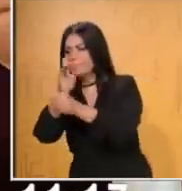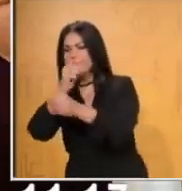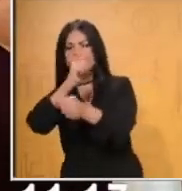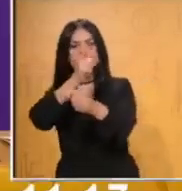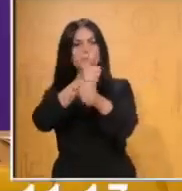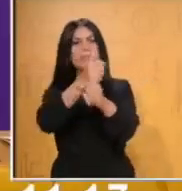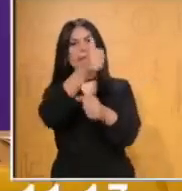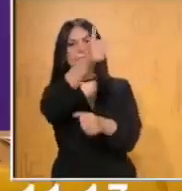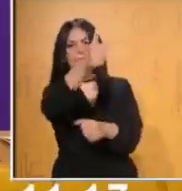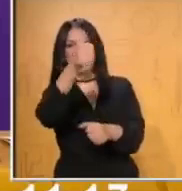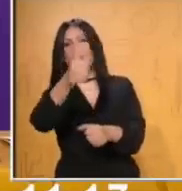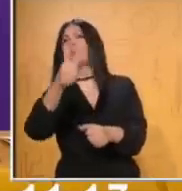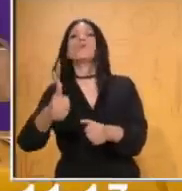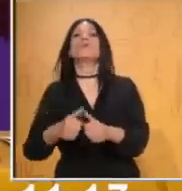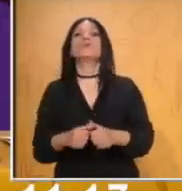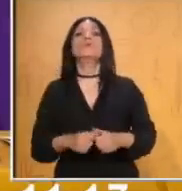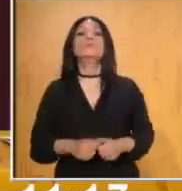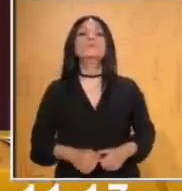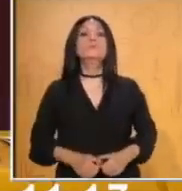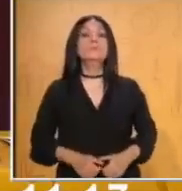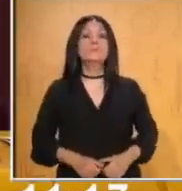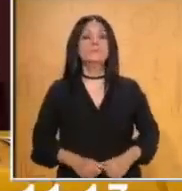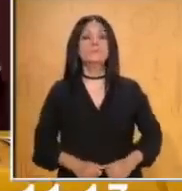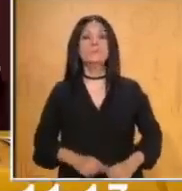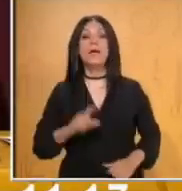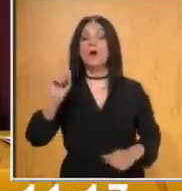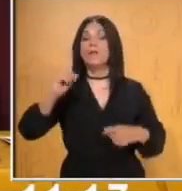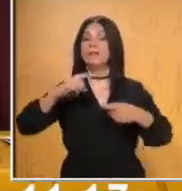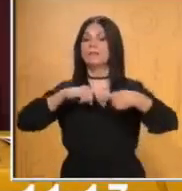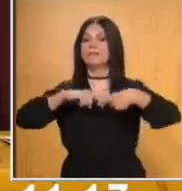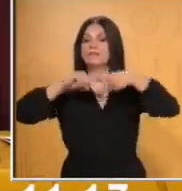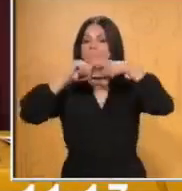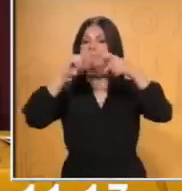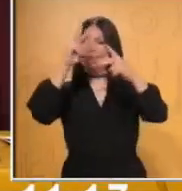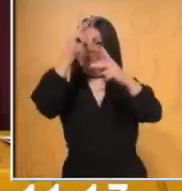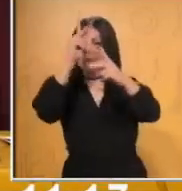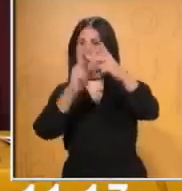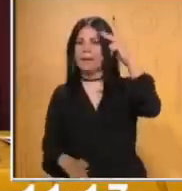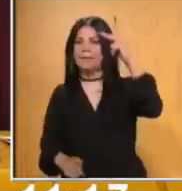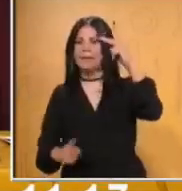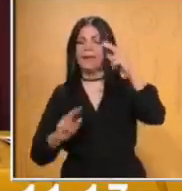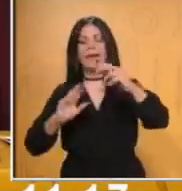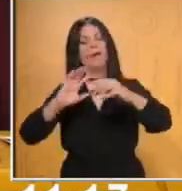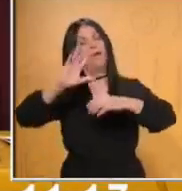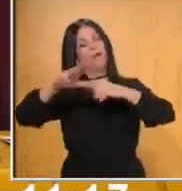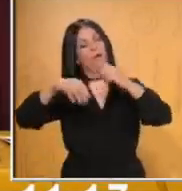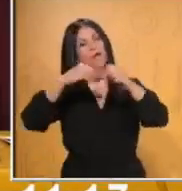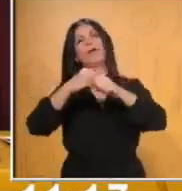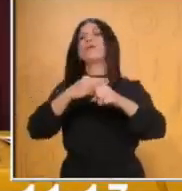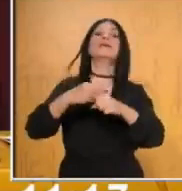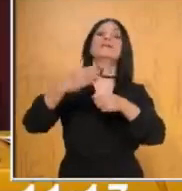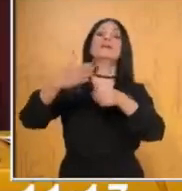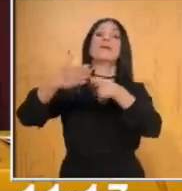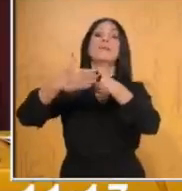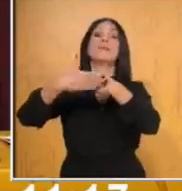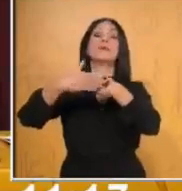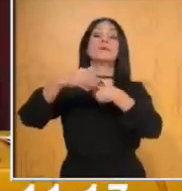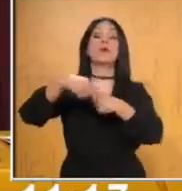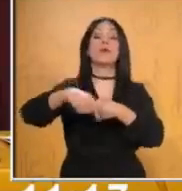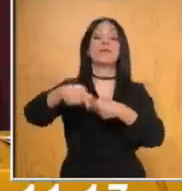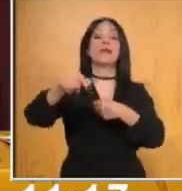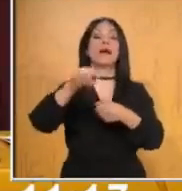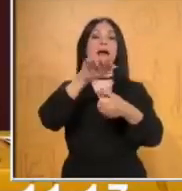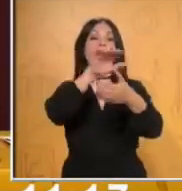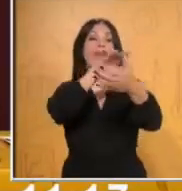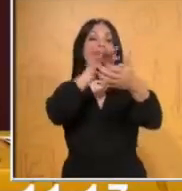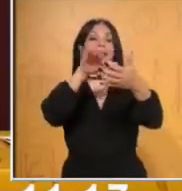estas proporciones. Muy bien, ahorita nos vamos a un corte y regresamos, como te mencionábamos, para una pequeña lectura